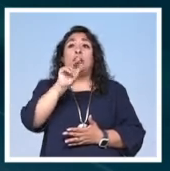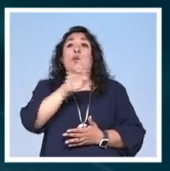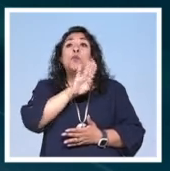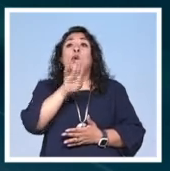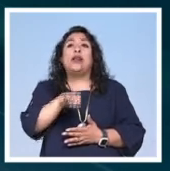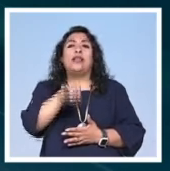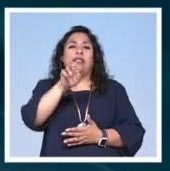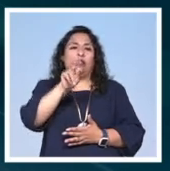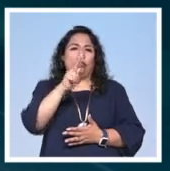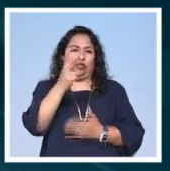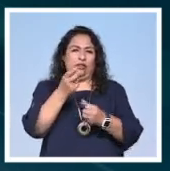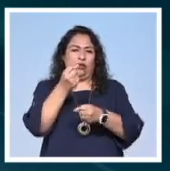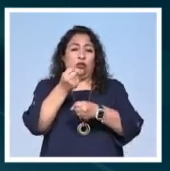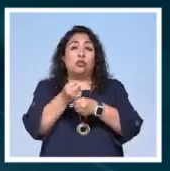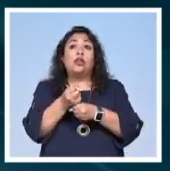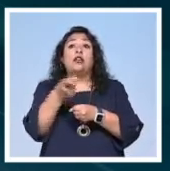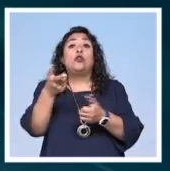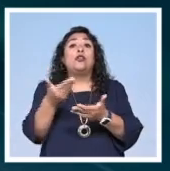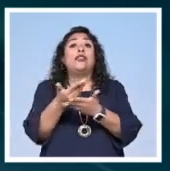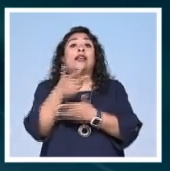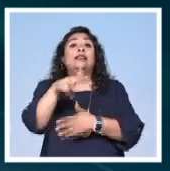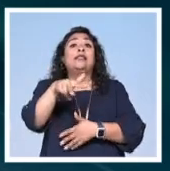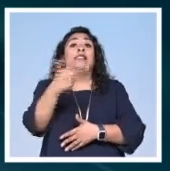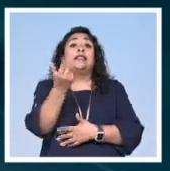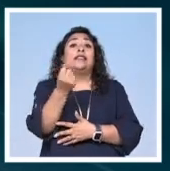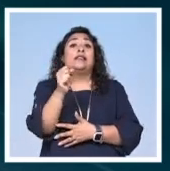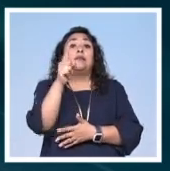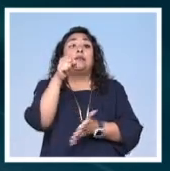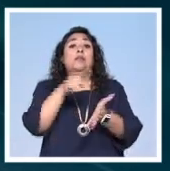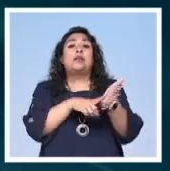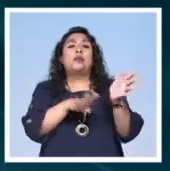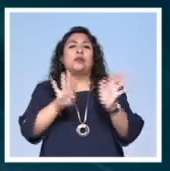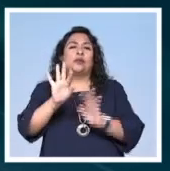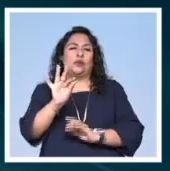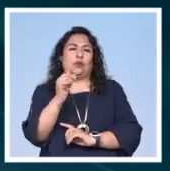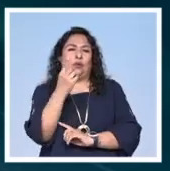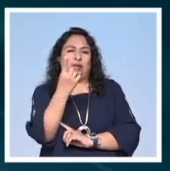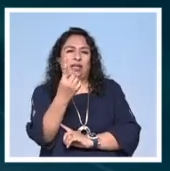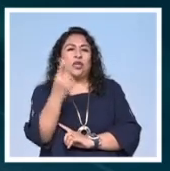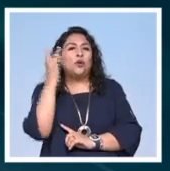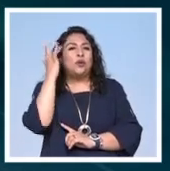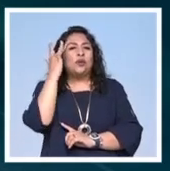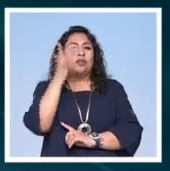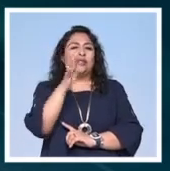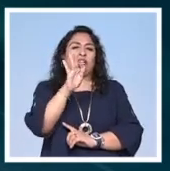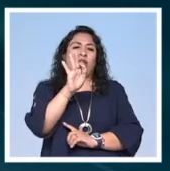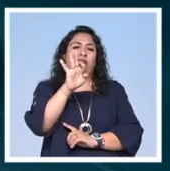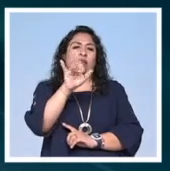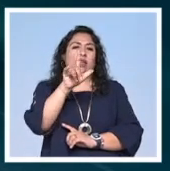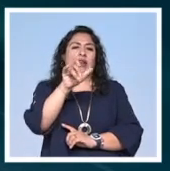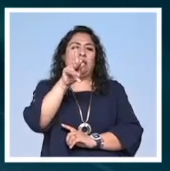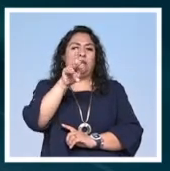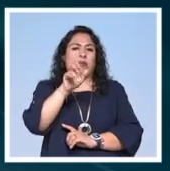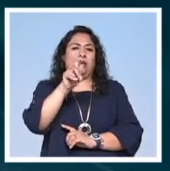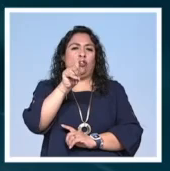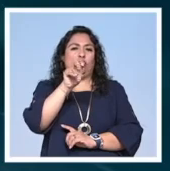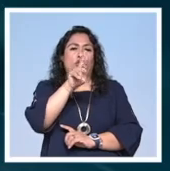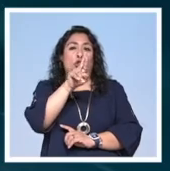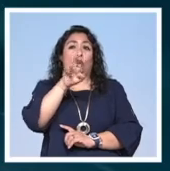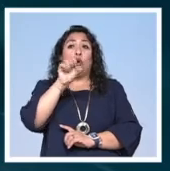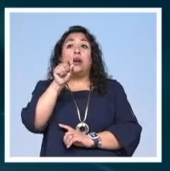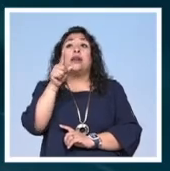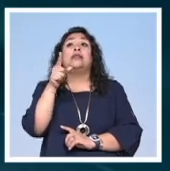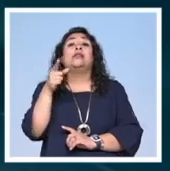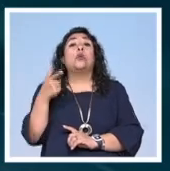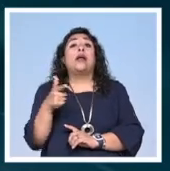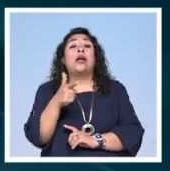82 años de edad nació el 13 de septiembre de 1941 en San Felipe Torres Mochas Guanajuato y fue esposa